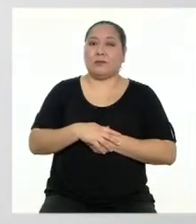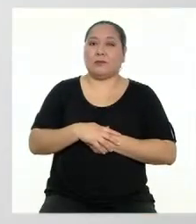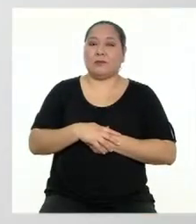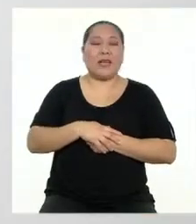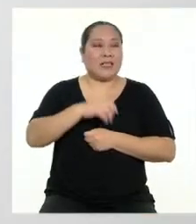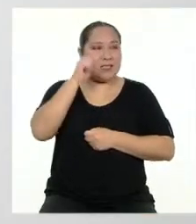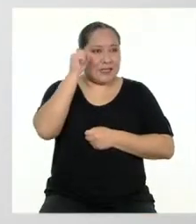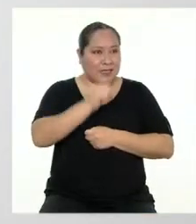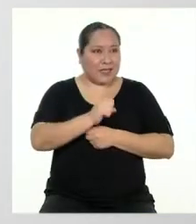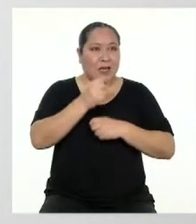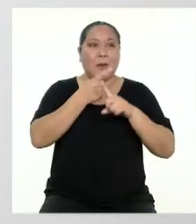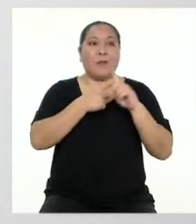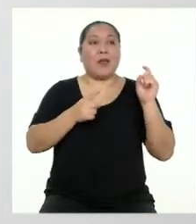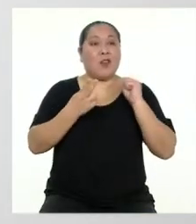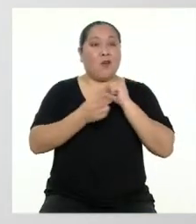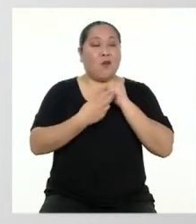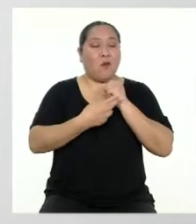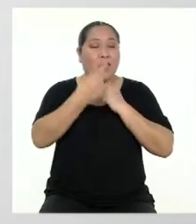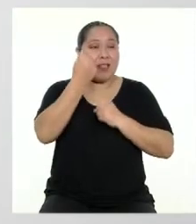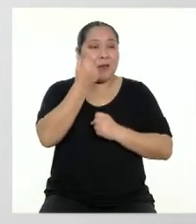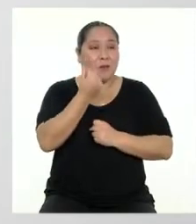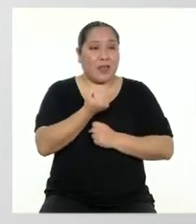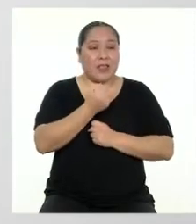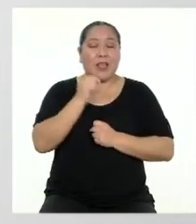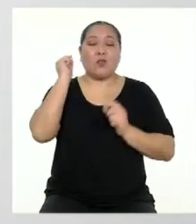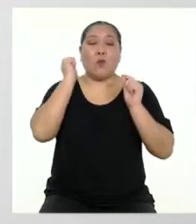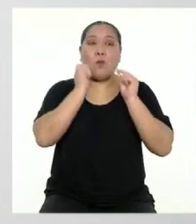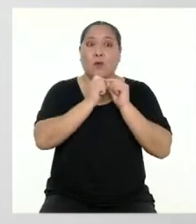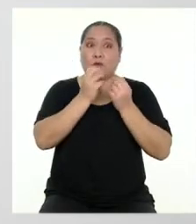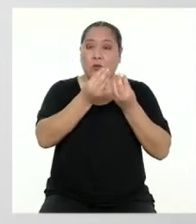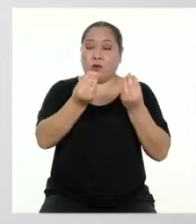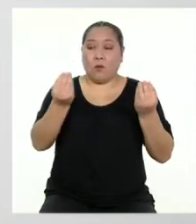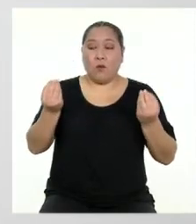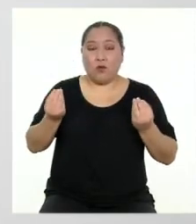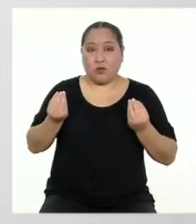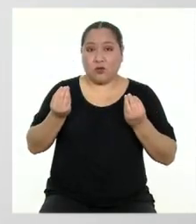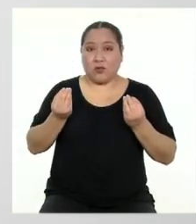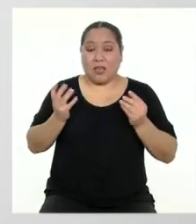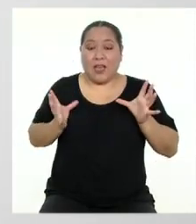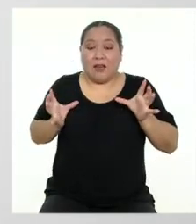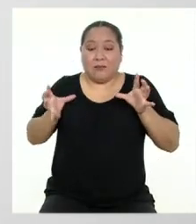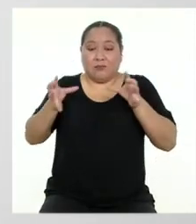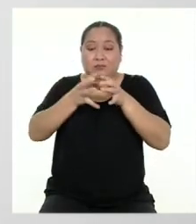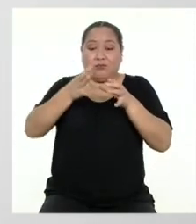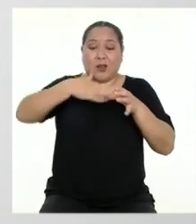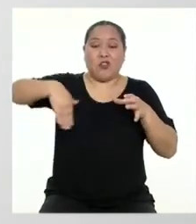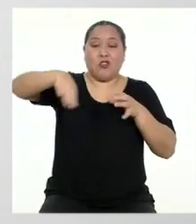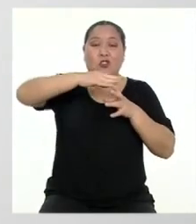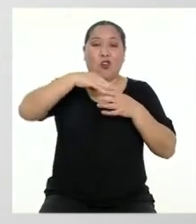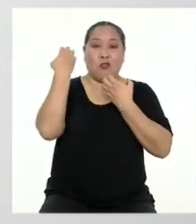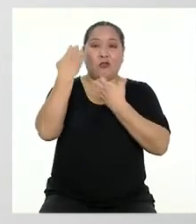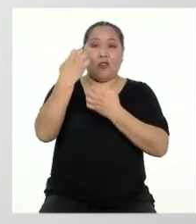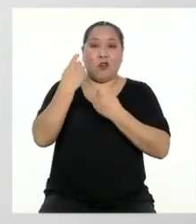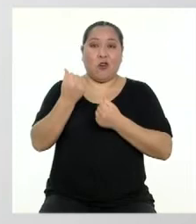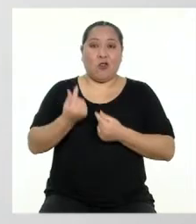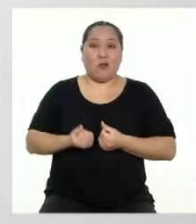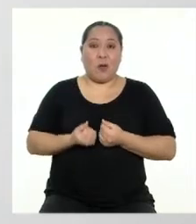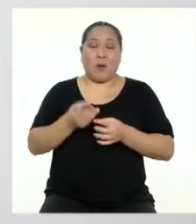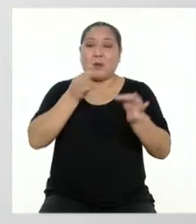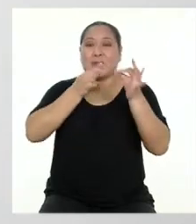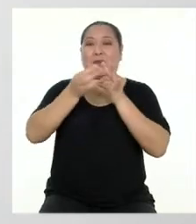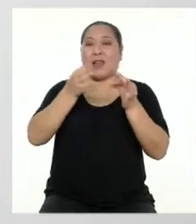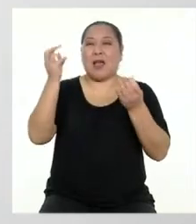Sí, pero el ahorro solo es un punto de muchos que engloba la economía. Así que vamos a desarrollar con más amplitud todo este tema,